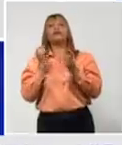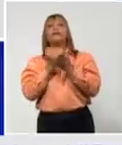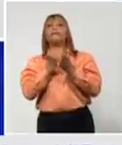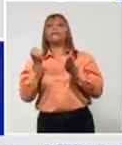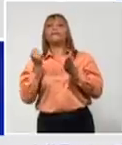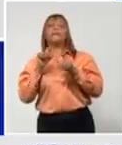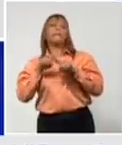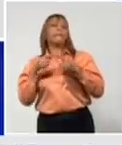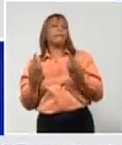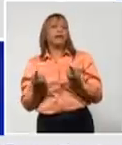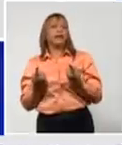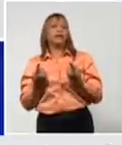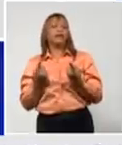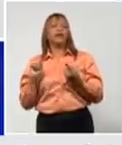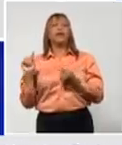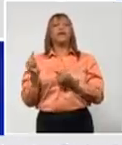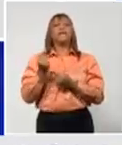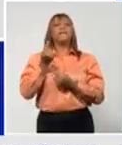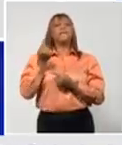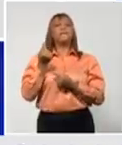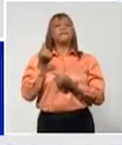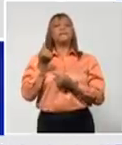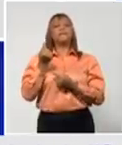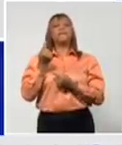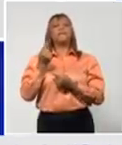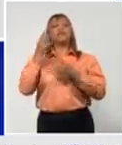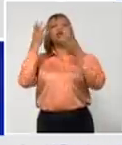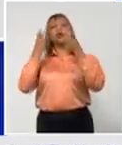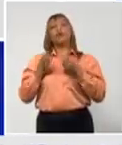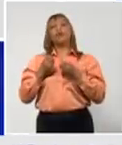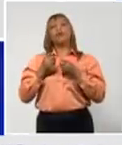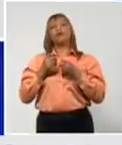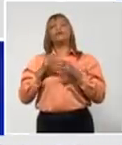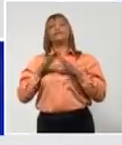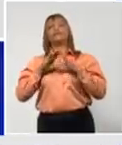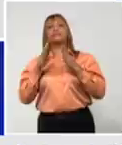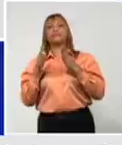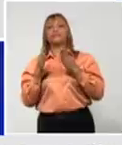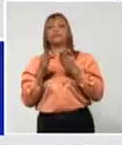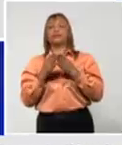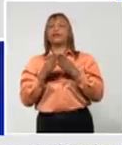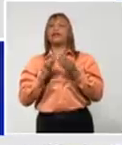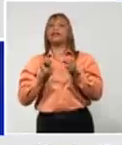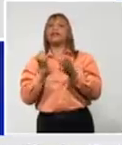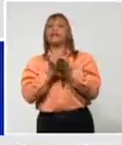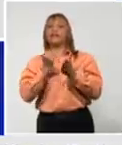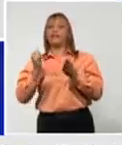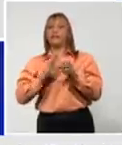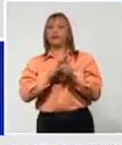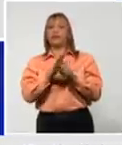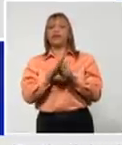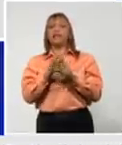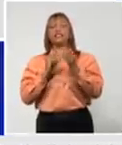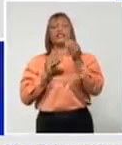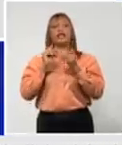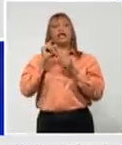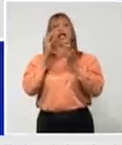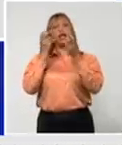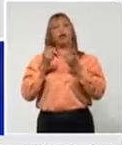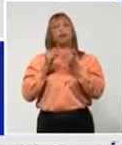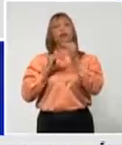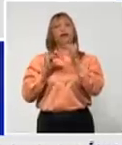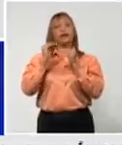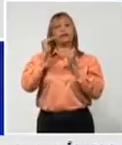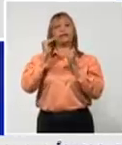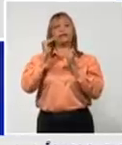traduce? Primero, el número de casos que se van confirmando. Si el número es el alto, bueno, pues el número